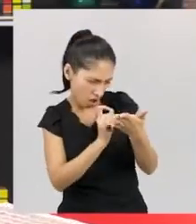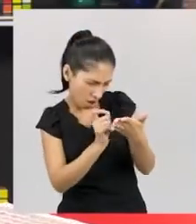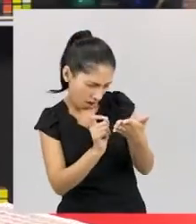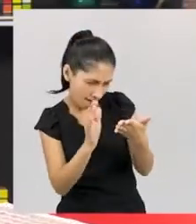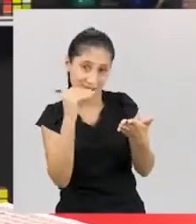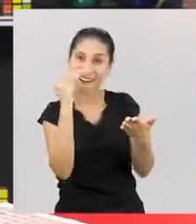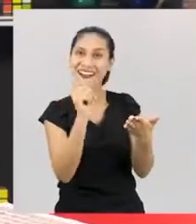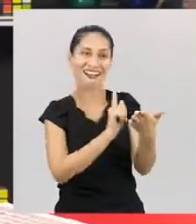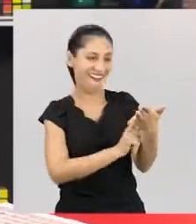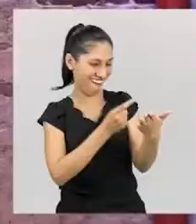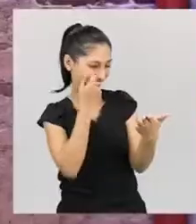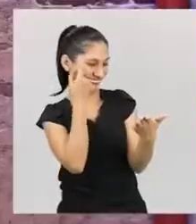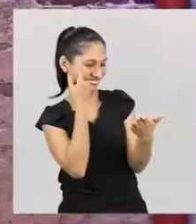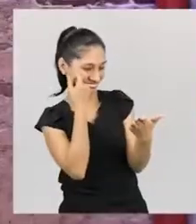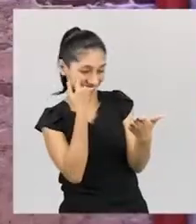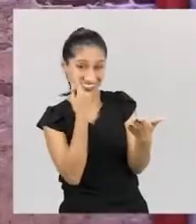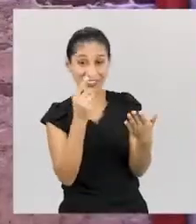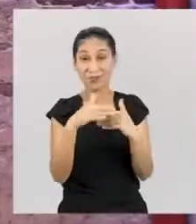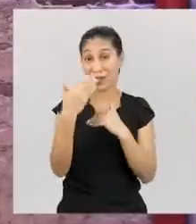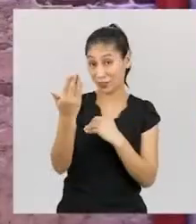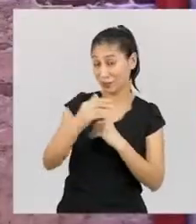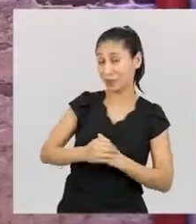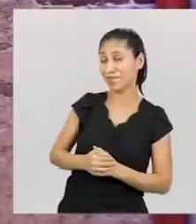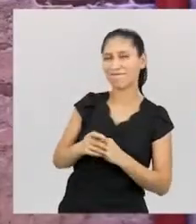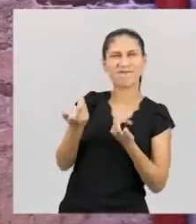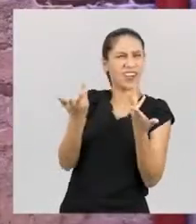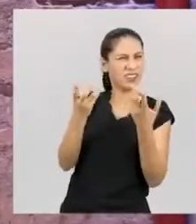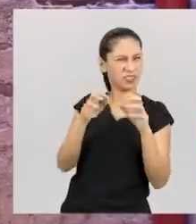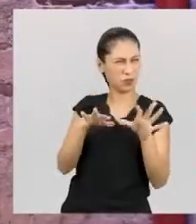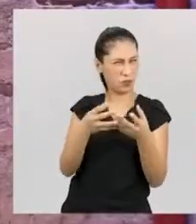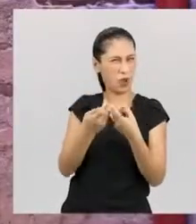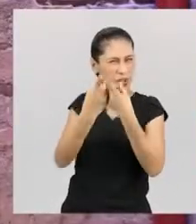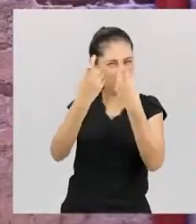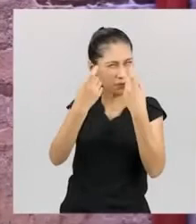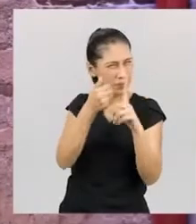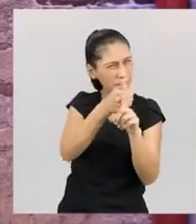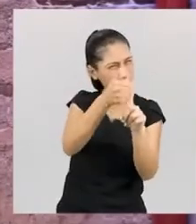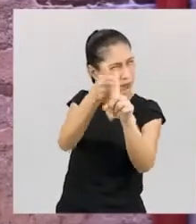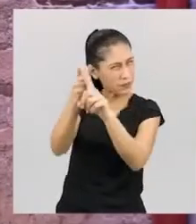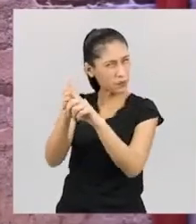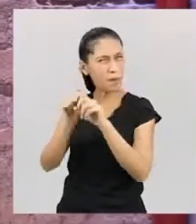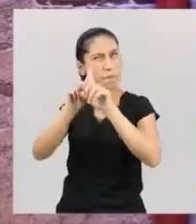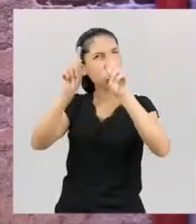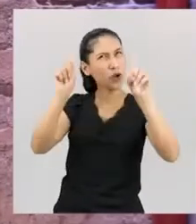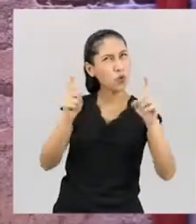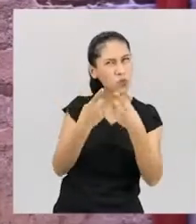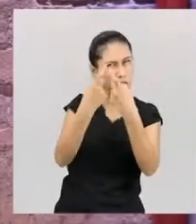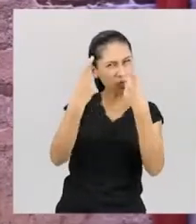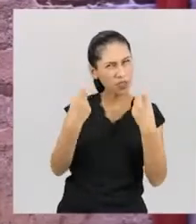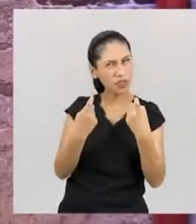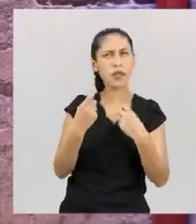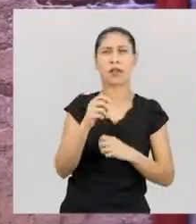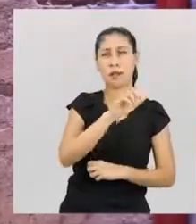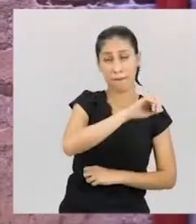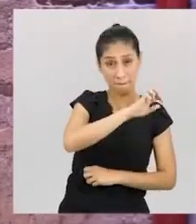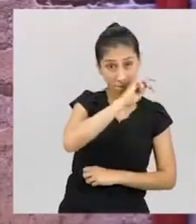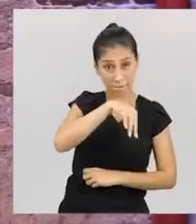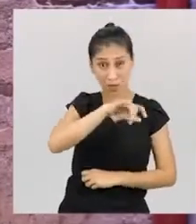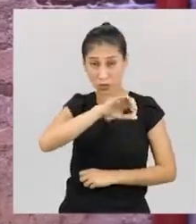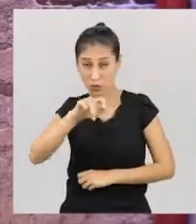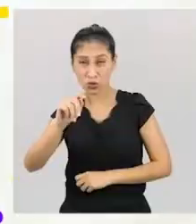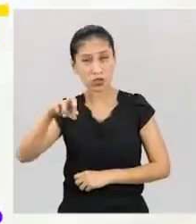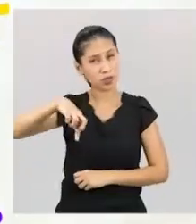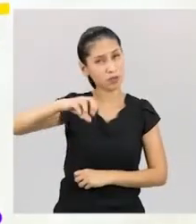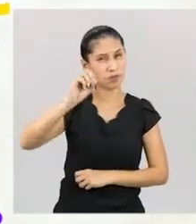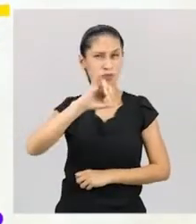que podamos resolverlos. Para eso, Joaquín, podemos hacernos las preguntas que plantea el método de Polya, que ya hemos